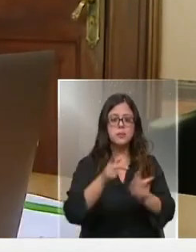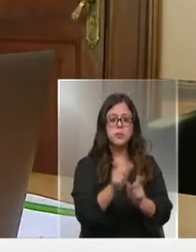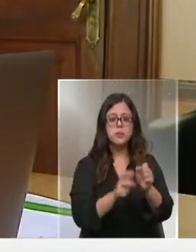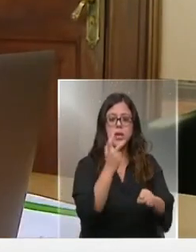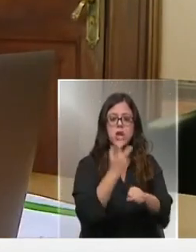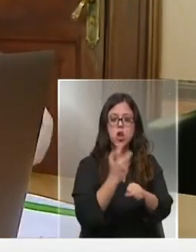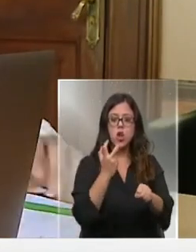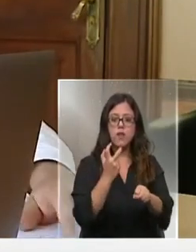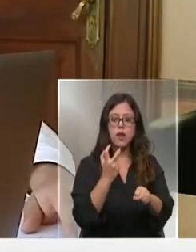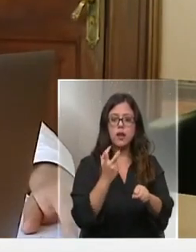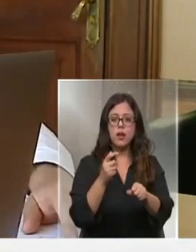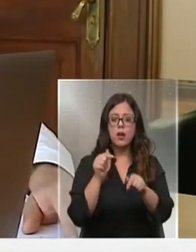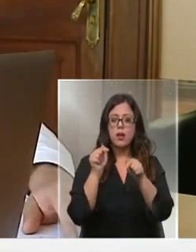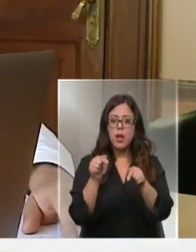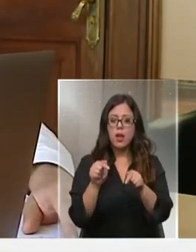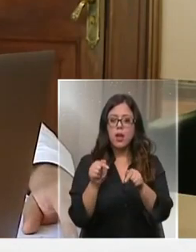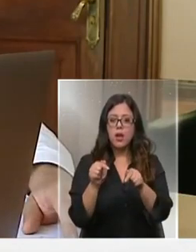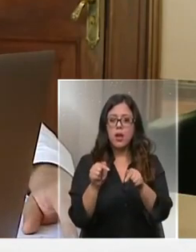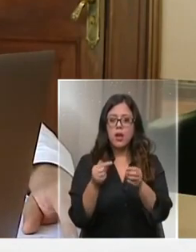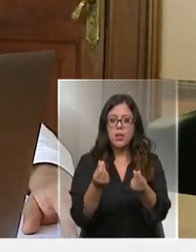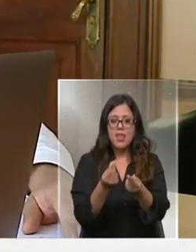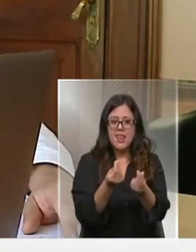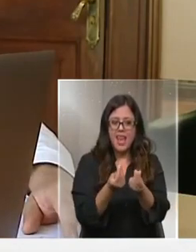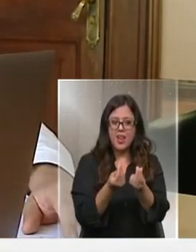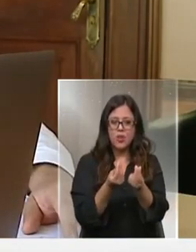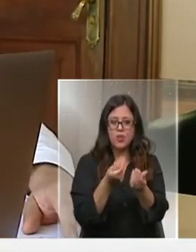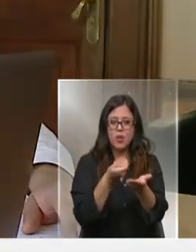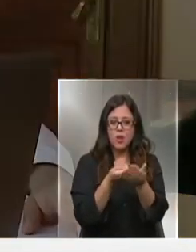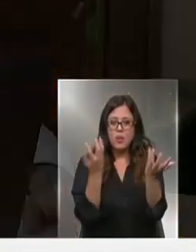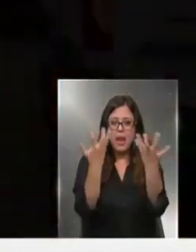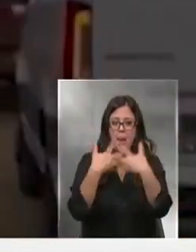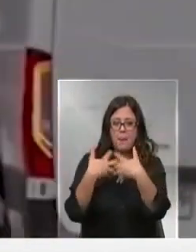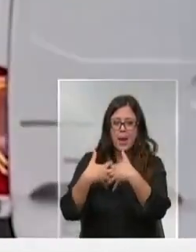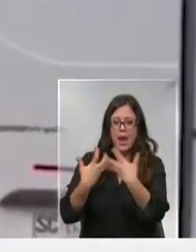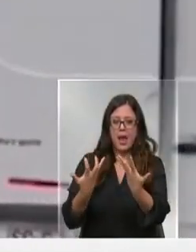madera. Esa cantidad de dinero en máquina disponible.